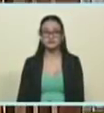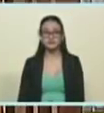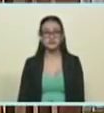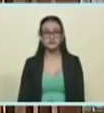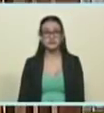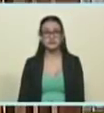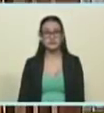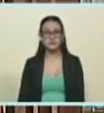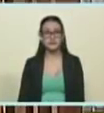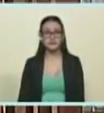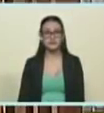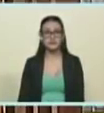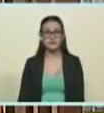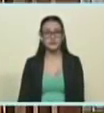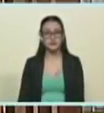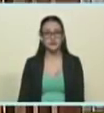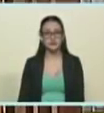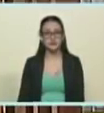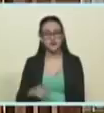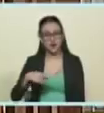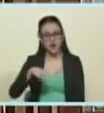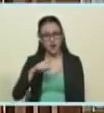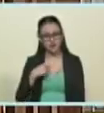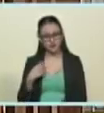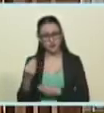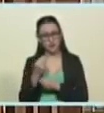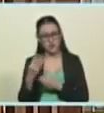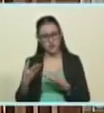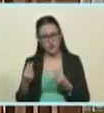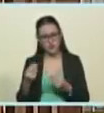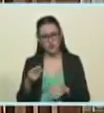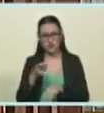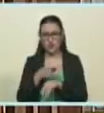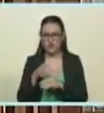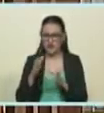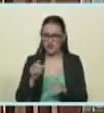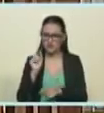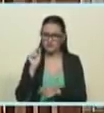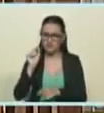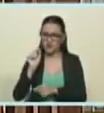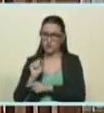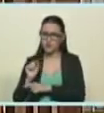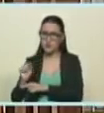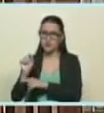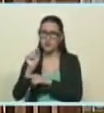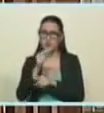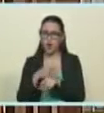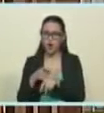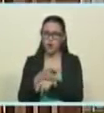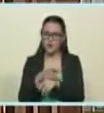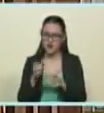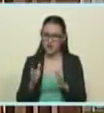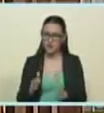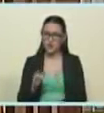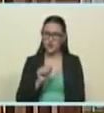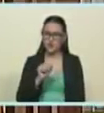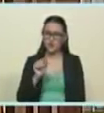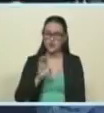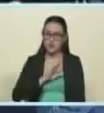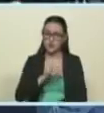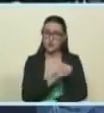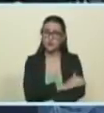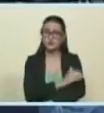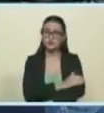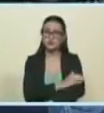gobernador Barreto Sira, gobernador Alfredo, gobernadora Lady, gobernador profesor Guevara, que son de la